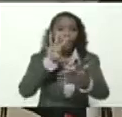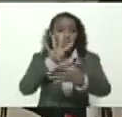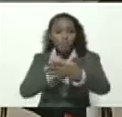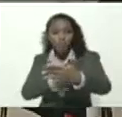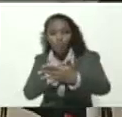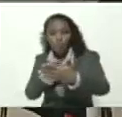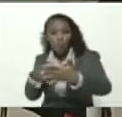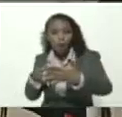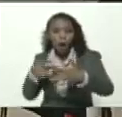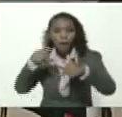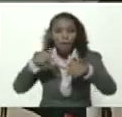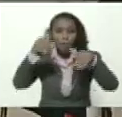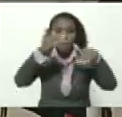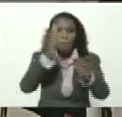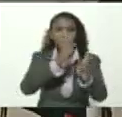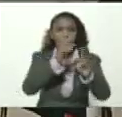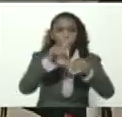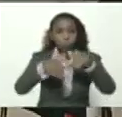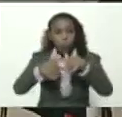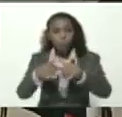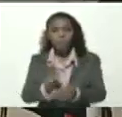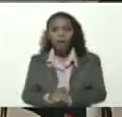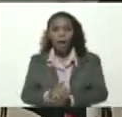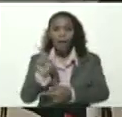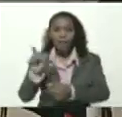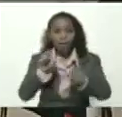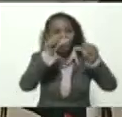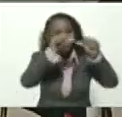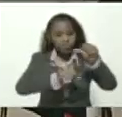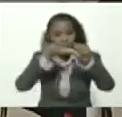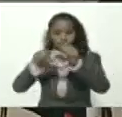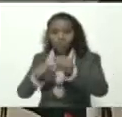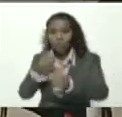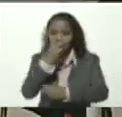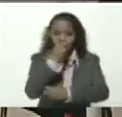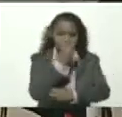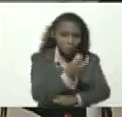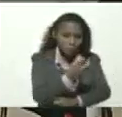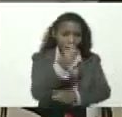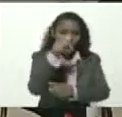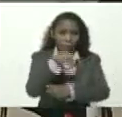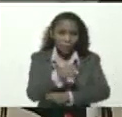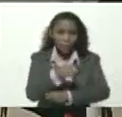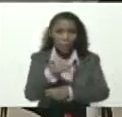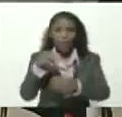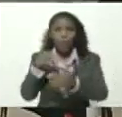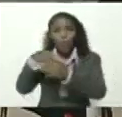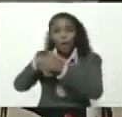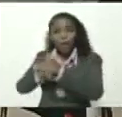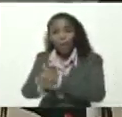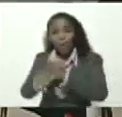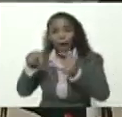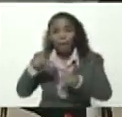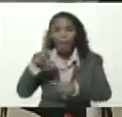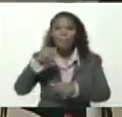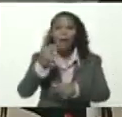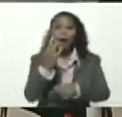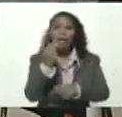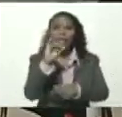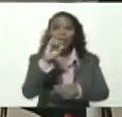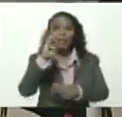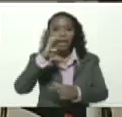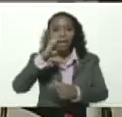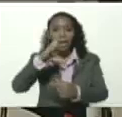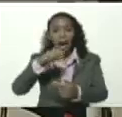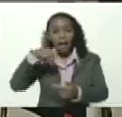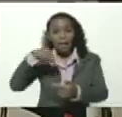electoral. Una auditoría, estamos visitando el almacén de Mariche donde está realizándose